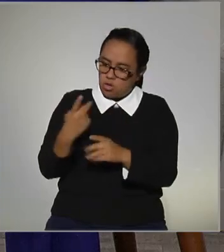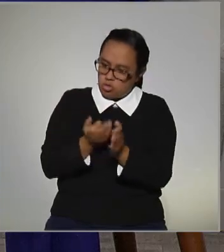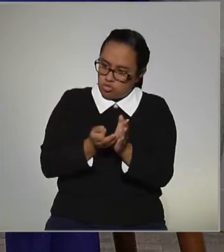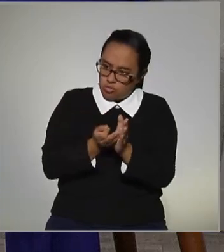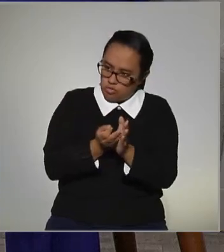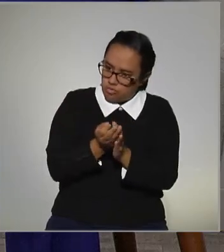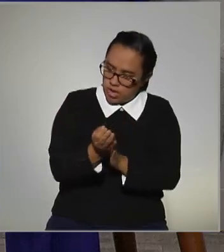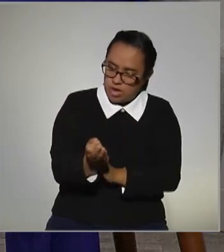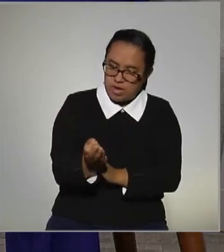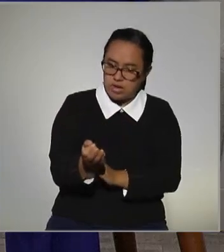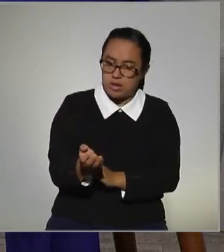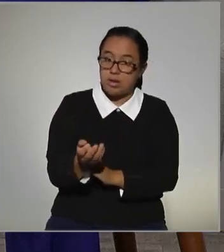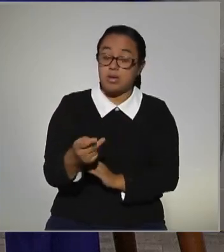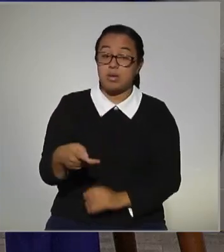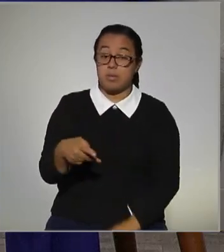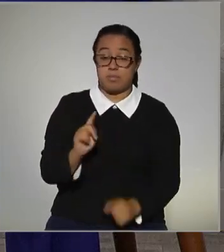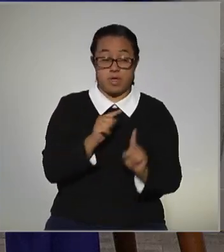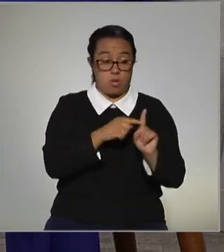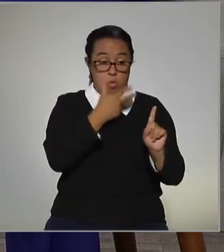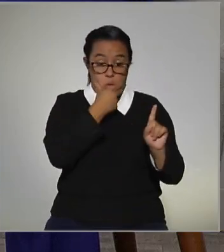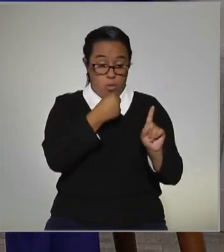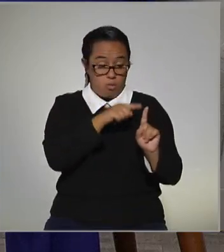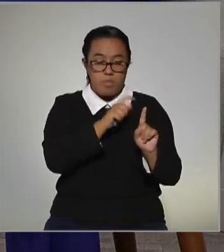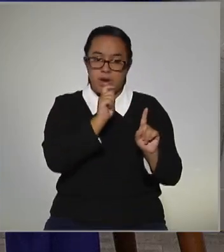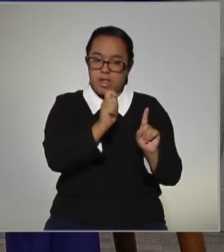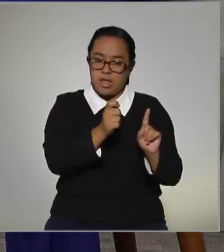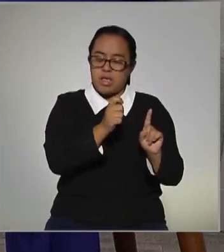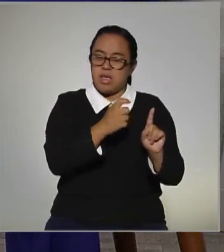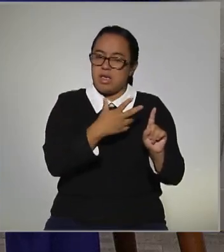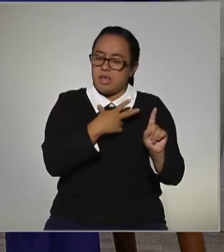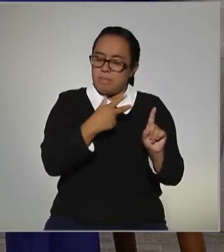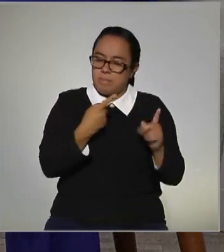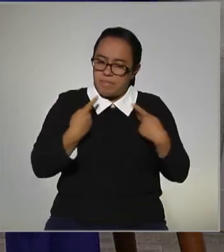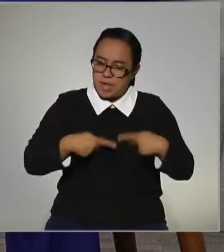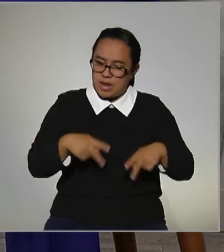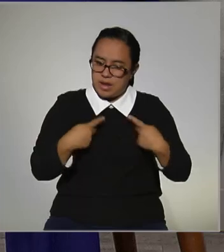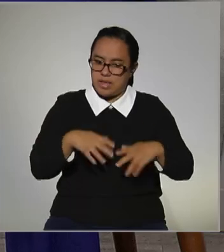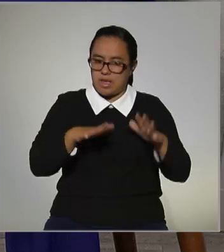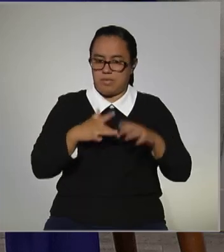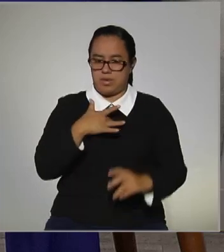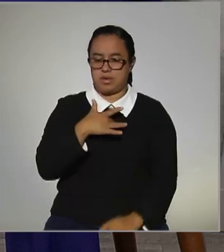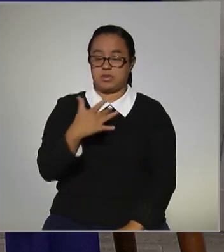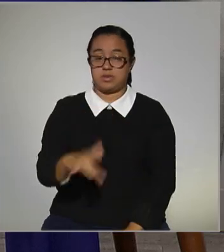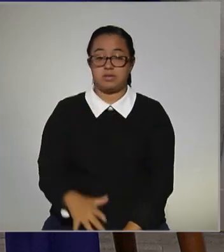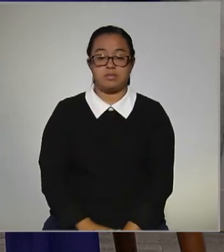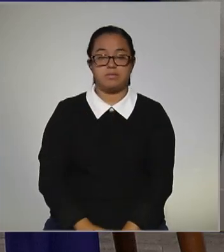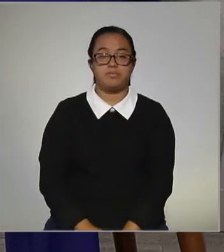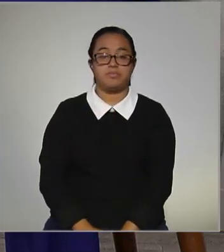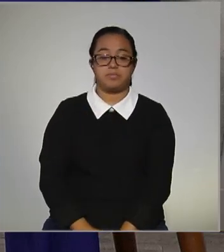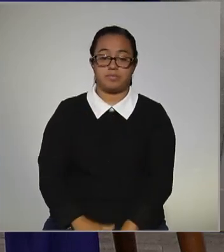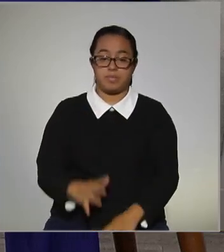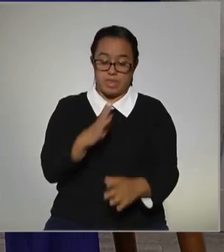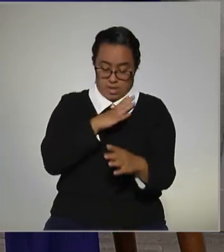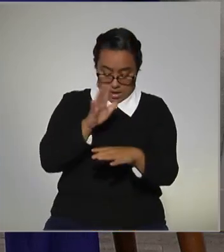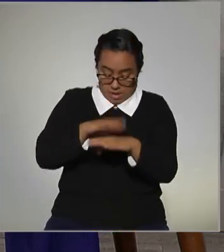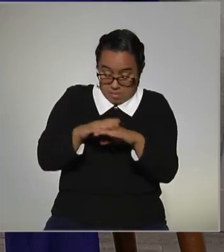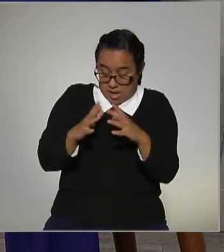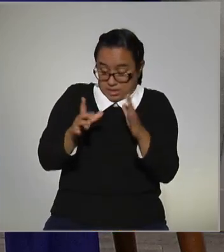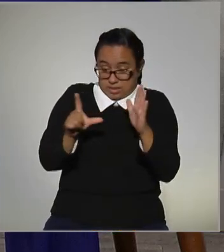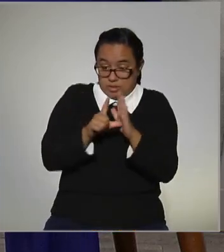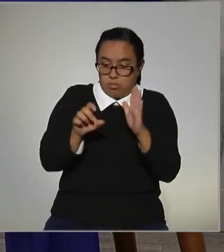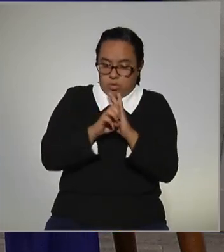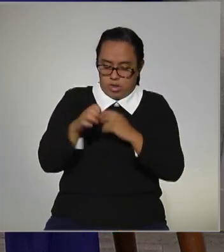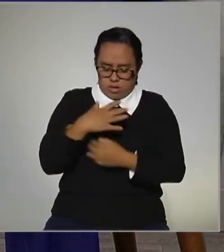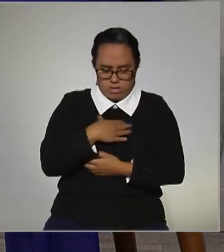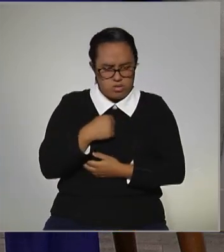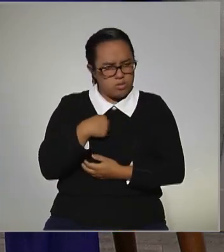uno quiera, pero ese hombre, ese padre es un hombre, entonces eso duele verlo también. Y es más, todavía hay más enseñanza ahí, ¿no? Porque yo como hijo,